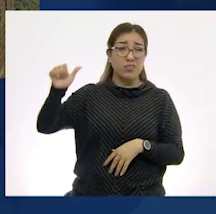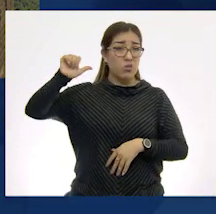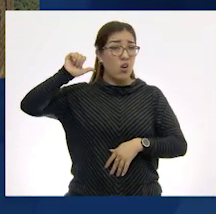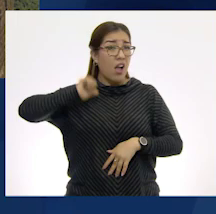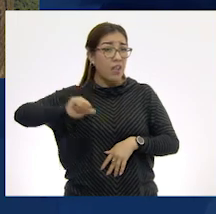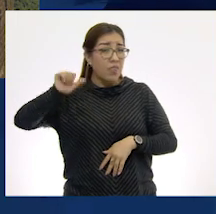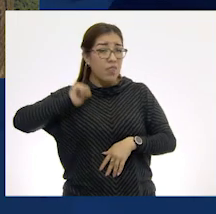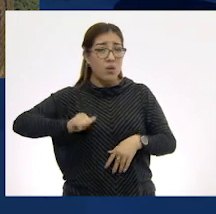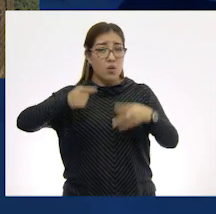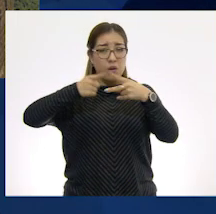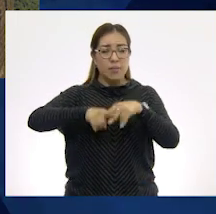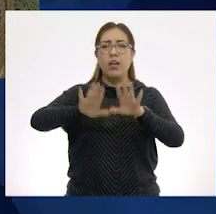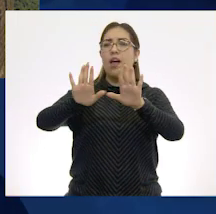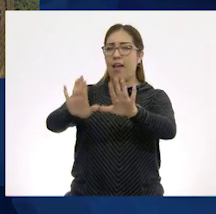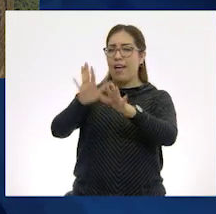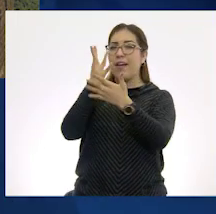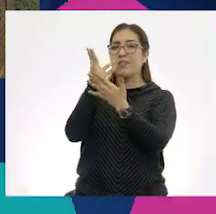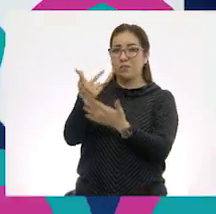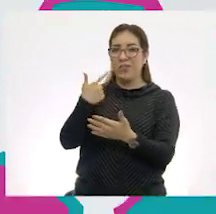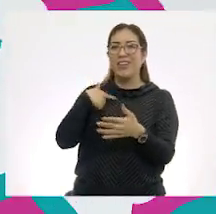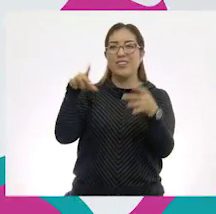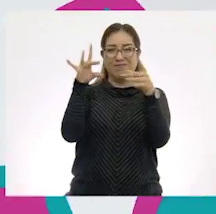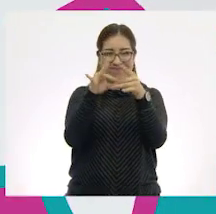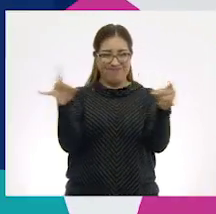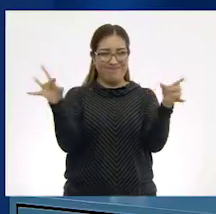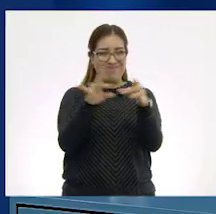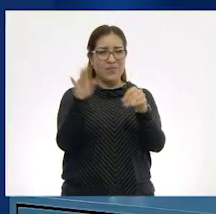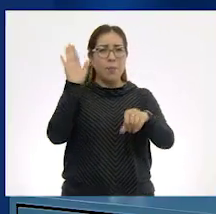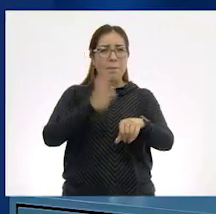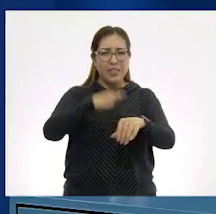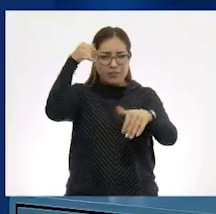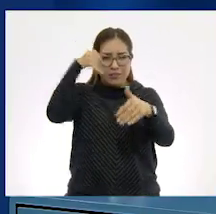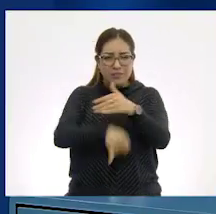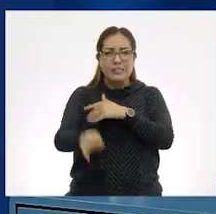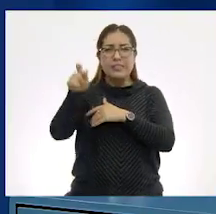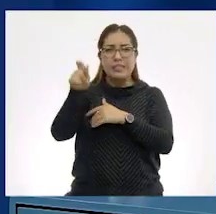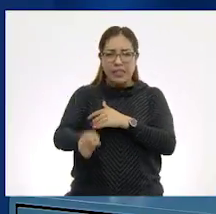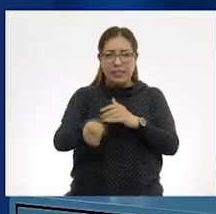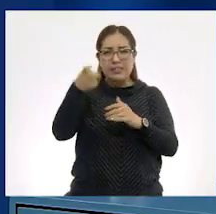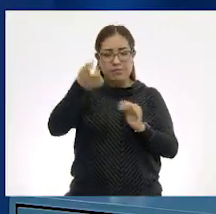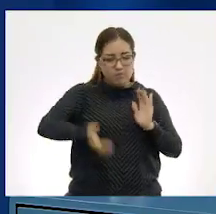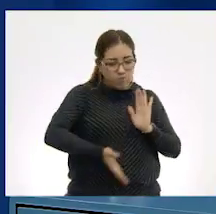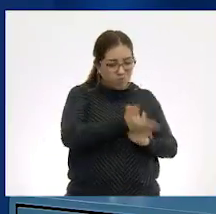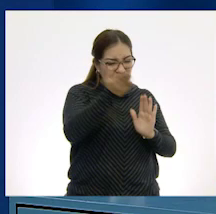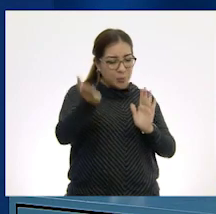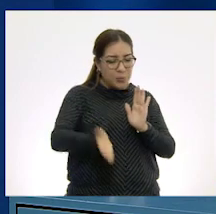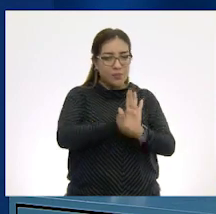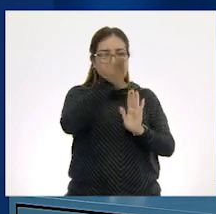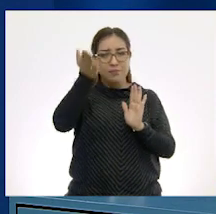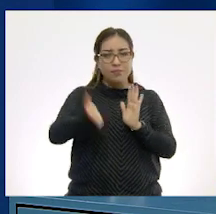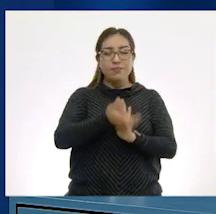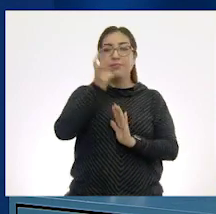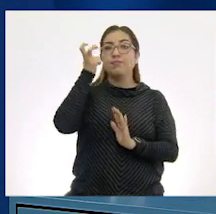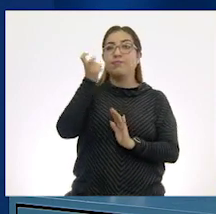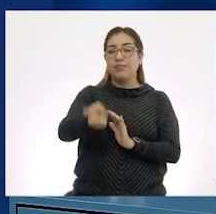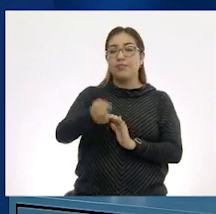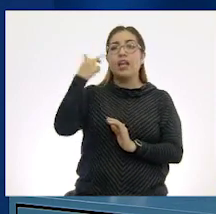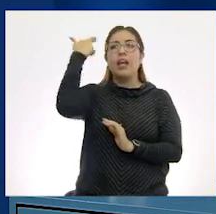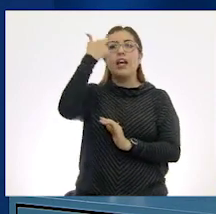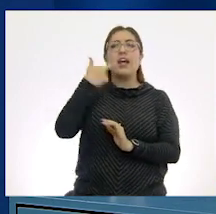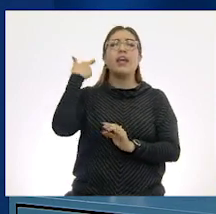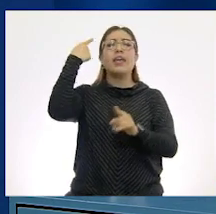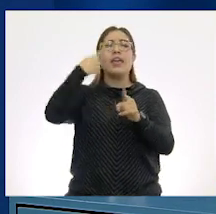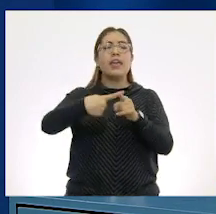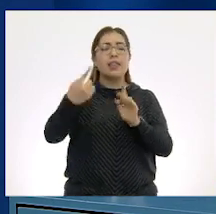antiguas. Pero déjame contarte más sobre esta muralla y el extravagante emperador que la mandó a